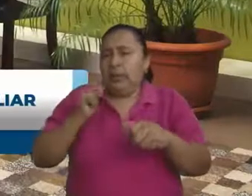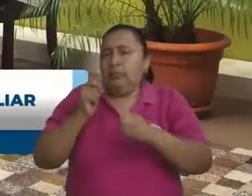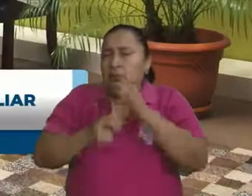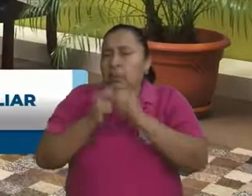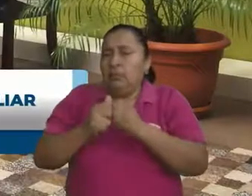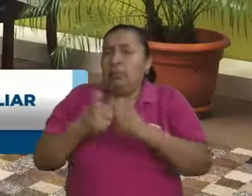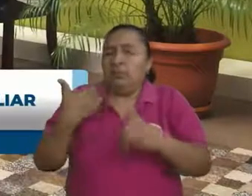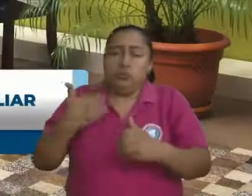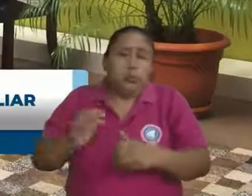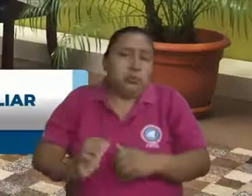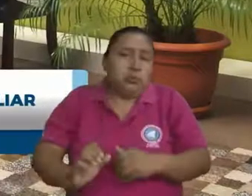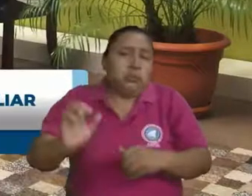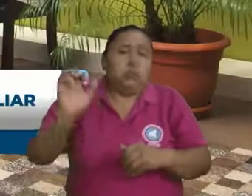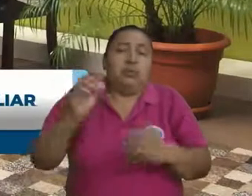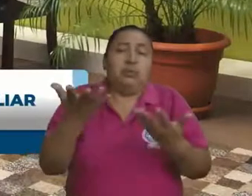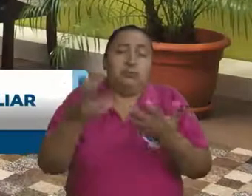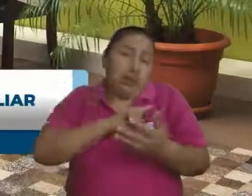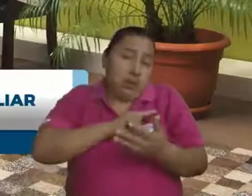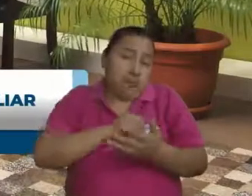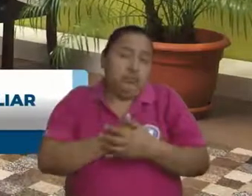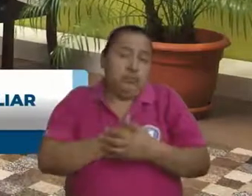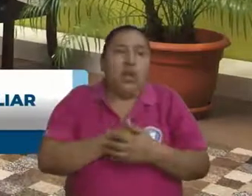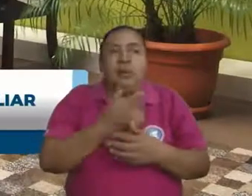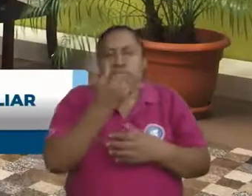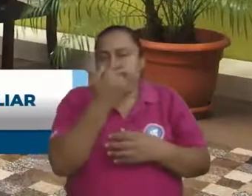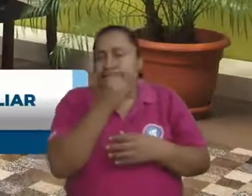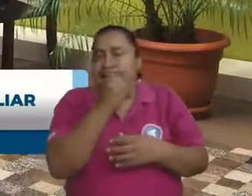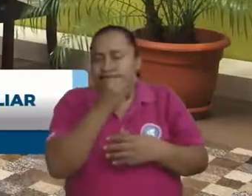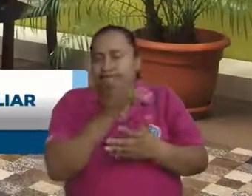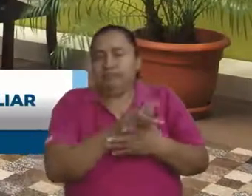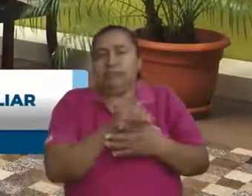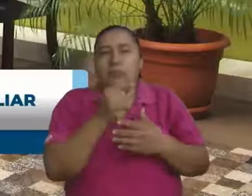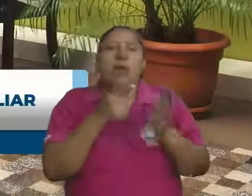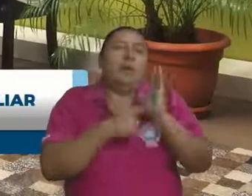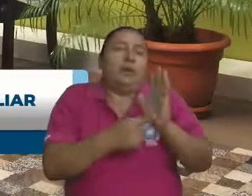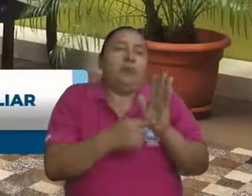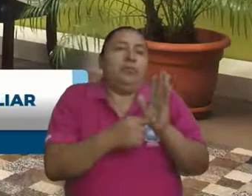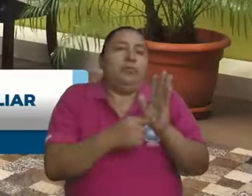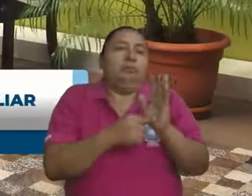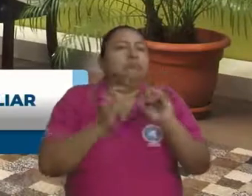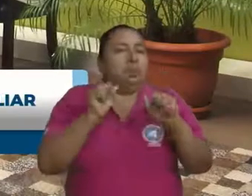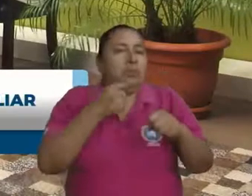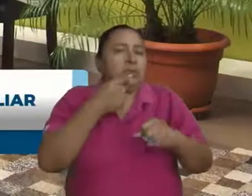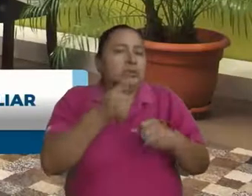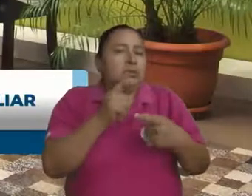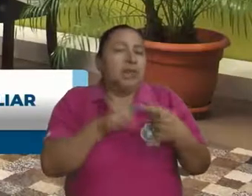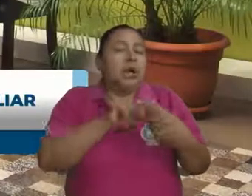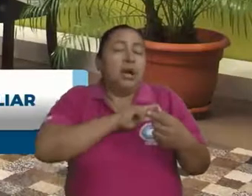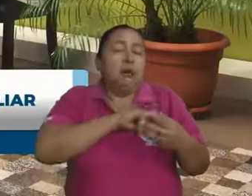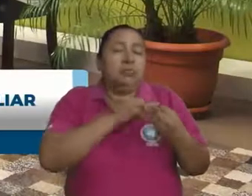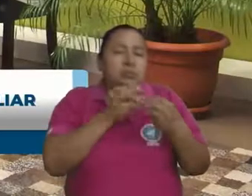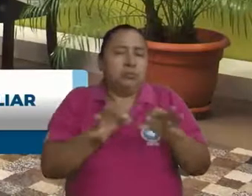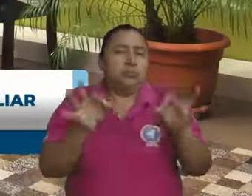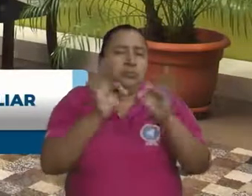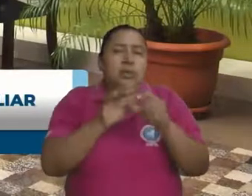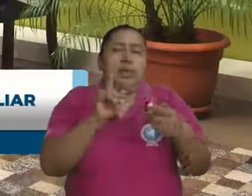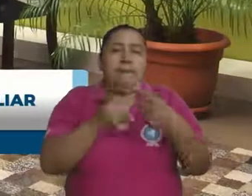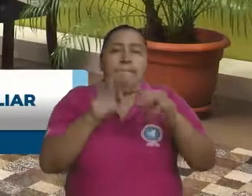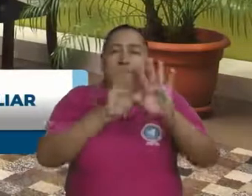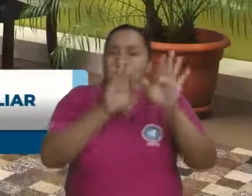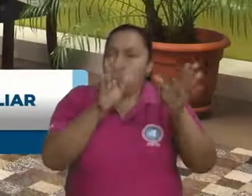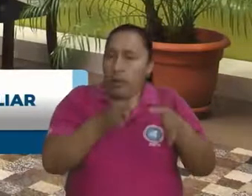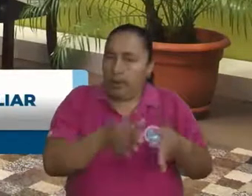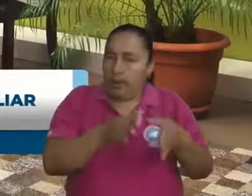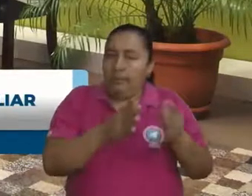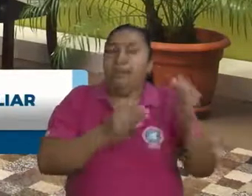el transcurso de la vida. Sí. Dentro de los que podemos mencionar que tienen mucha relevancia, las mujeres tienen